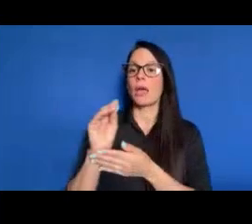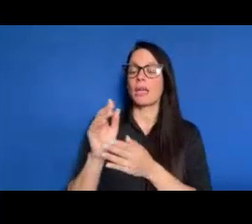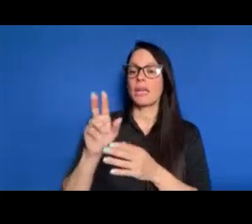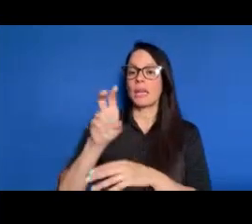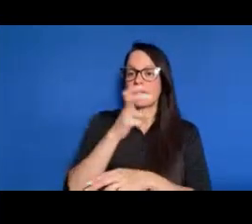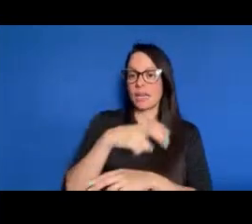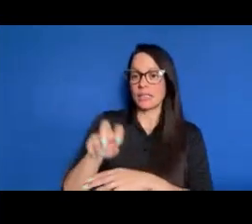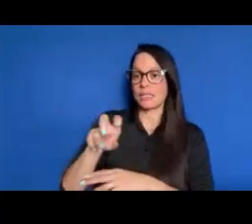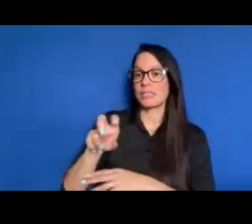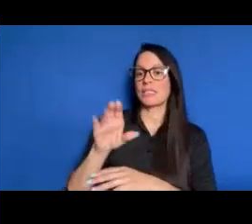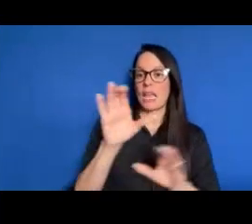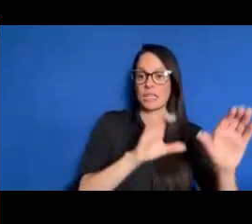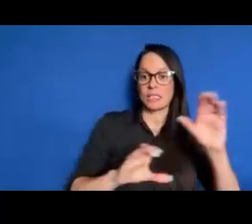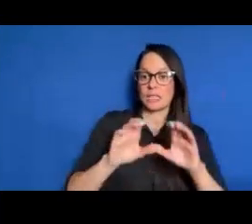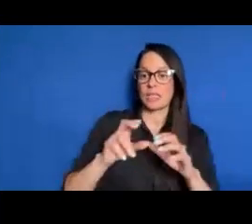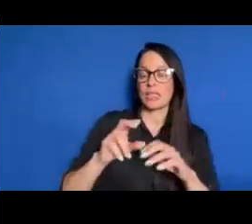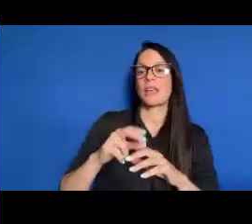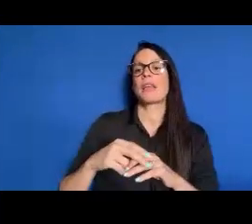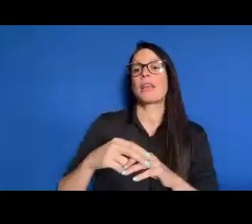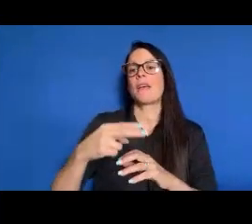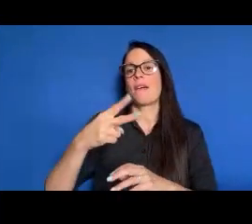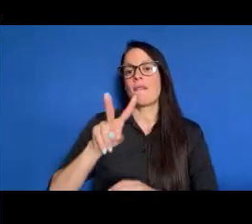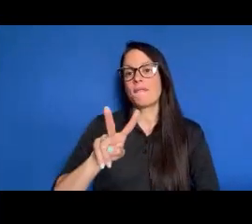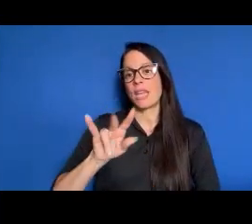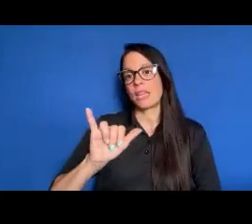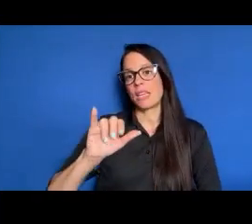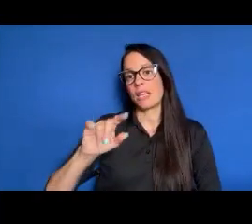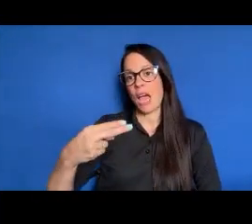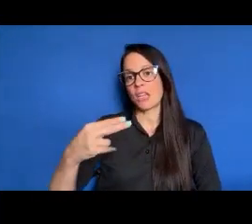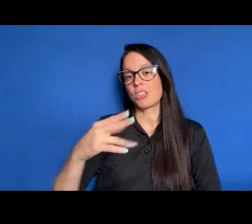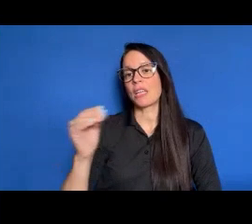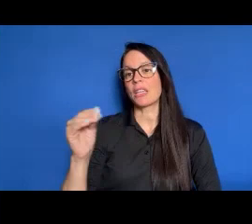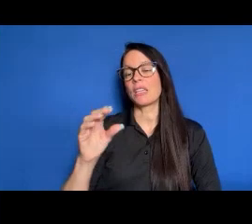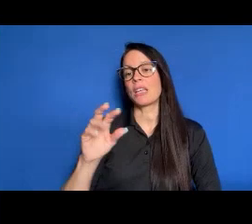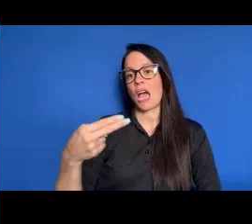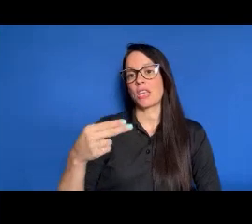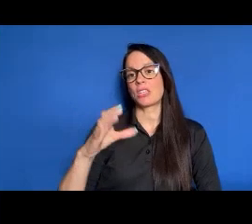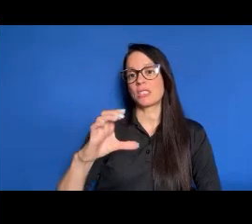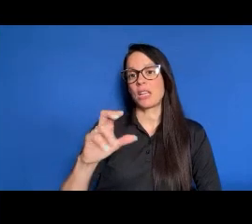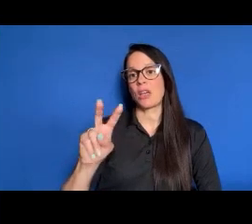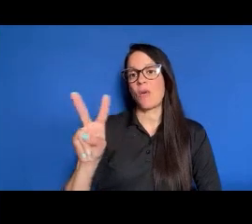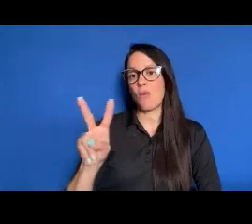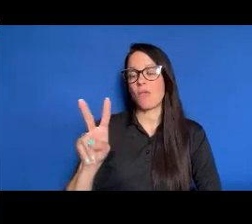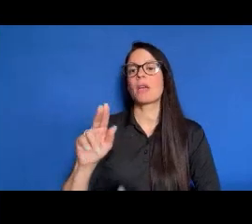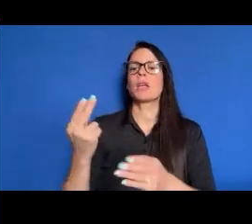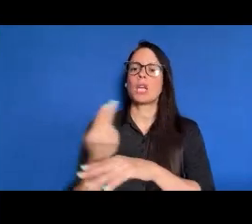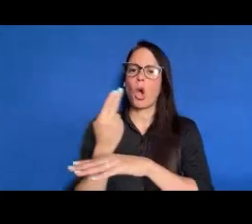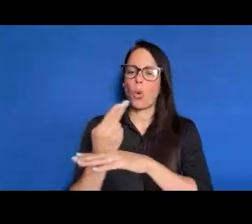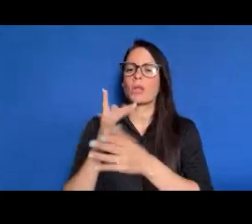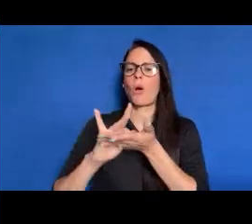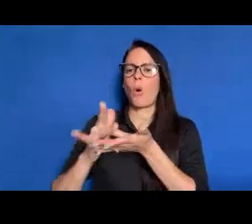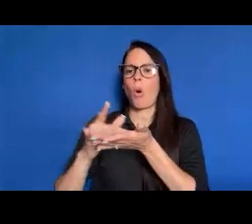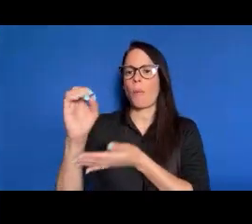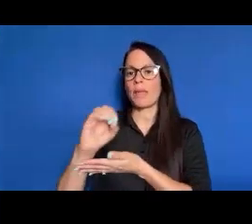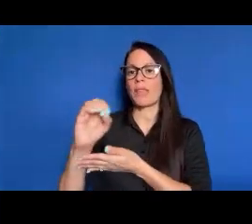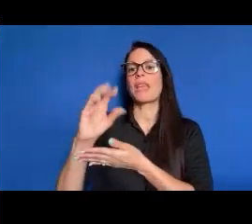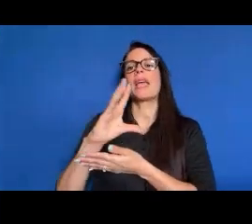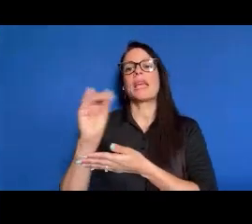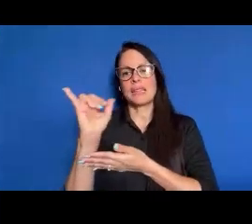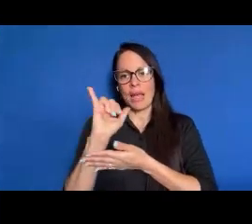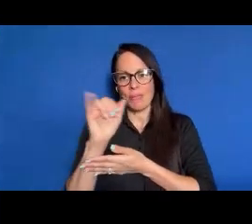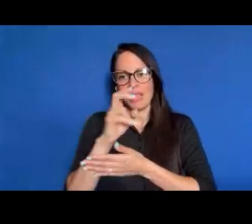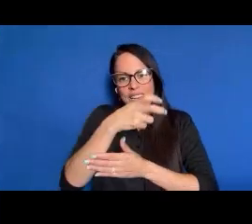VIH y HCV en personas que utilizan opioides, al igual que la transición de uso de drogas, transición de uso a